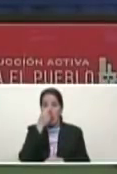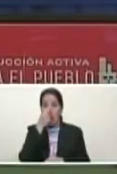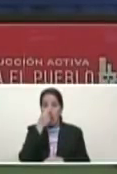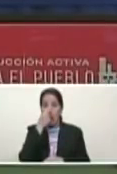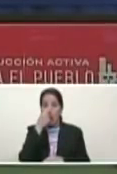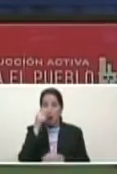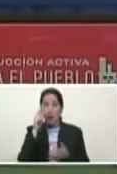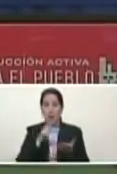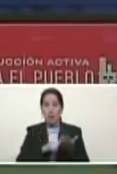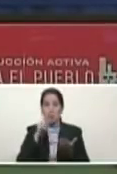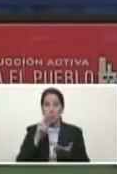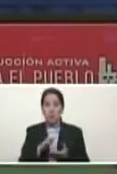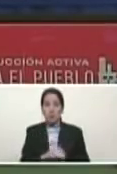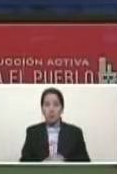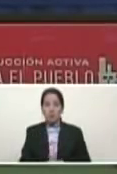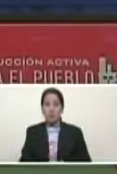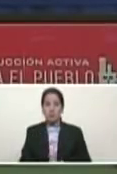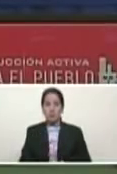¡Aprobado!